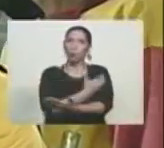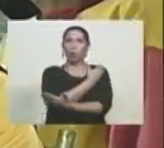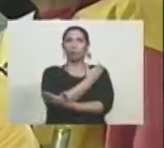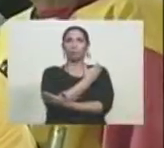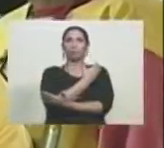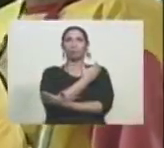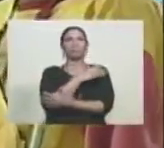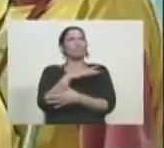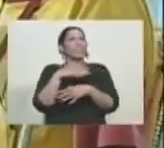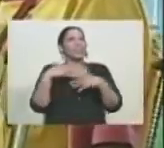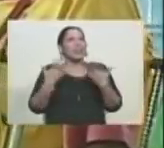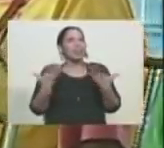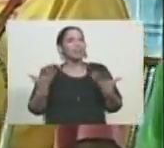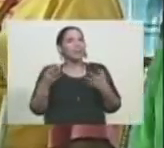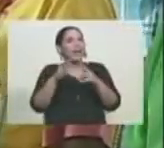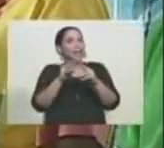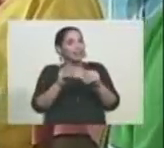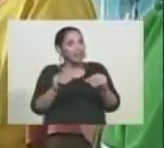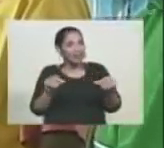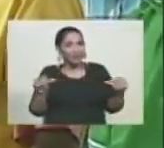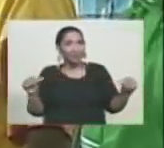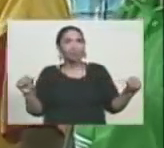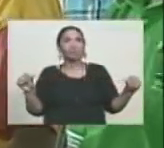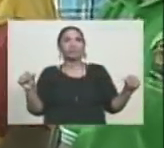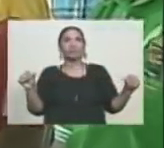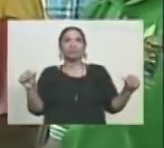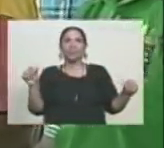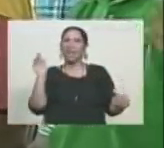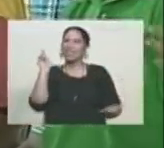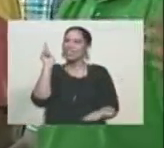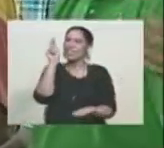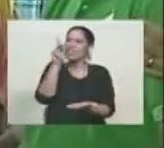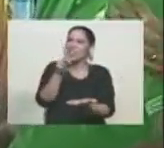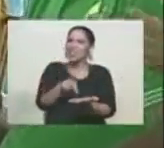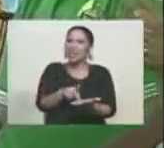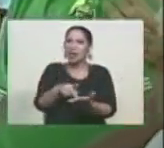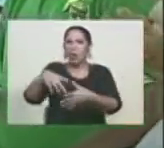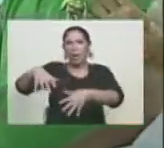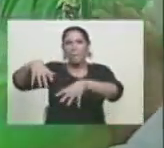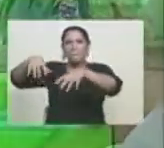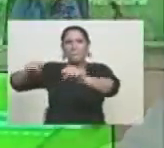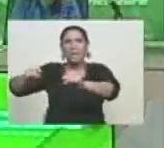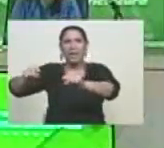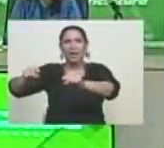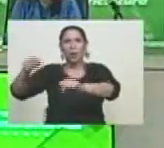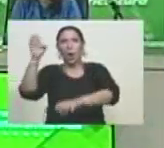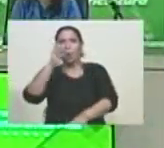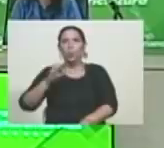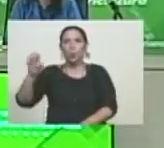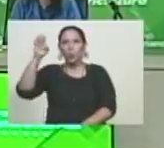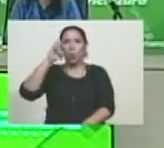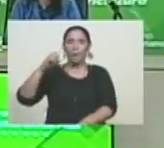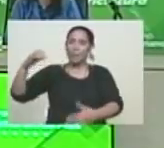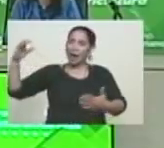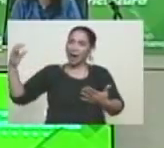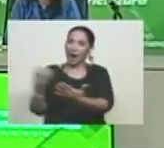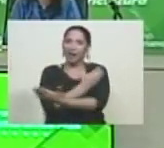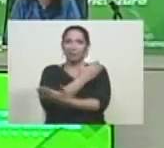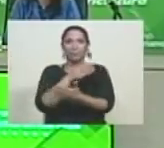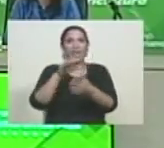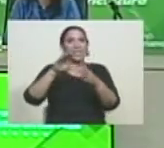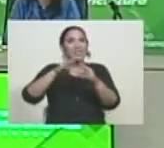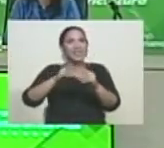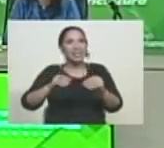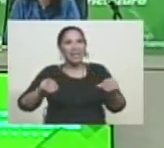la tierra. ¿A qué vinieron los imperios coloniales de Europa? A quitarnos la